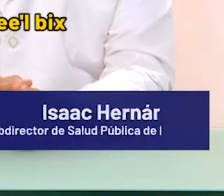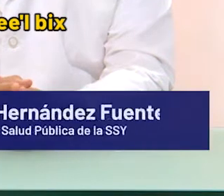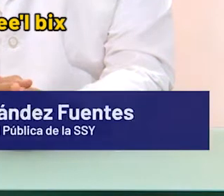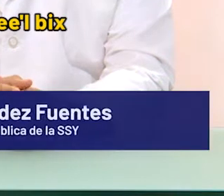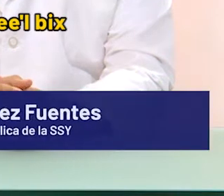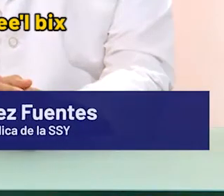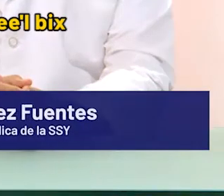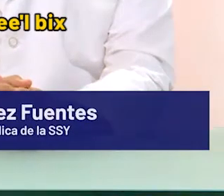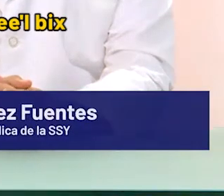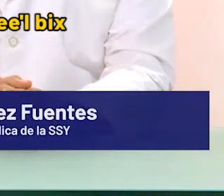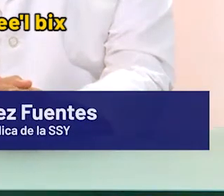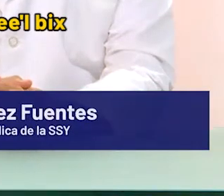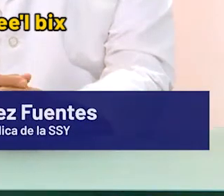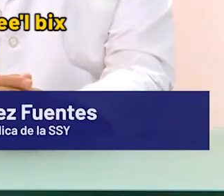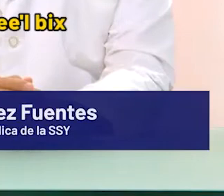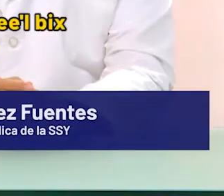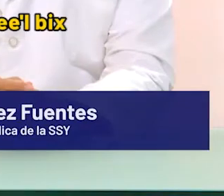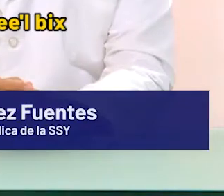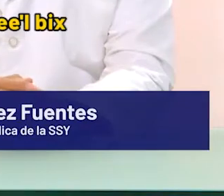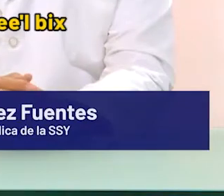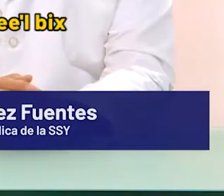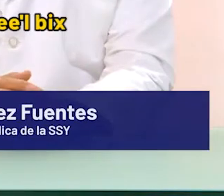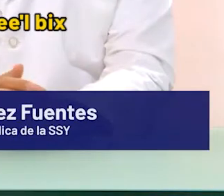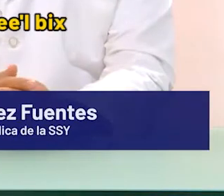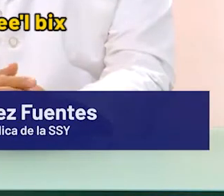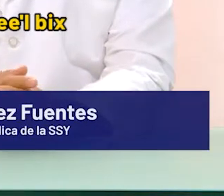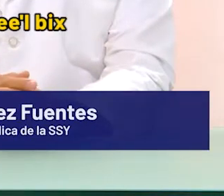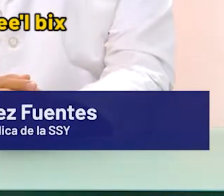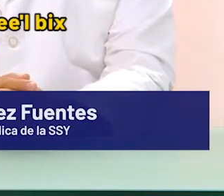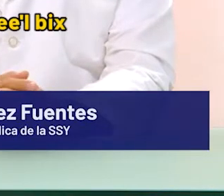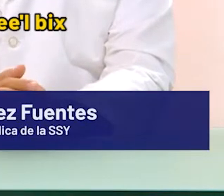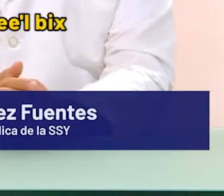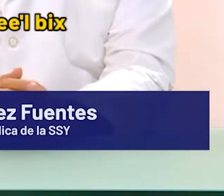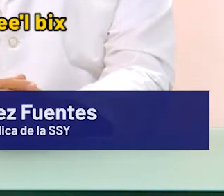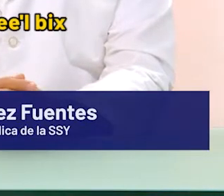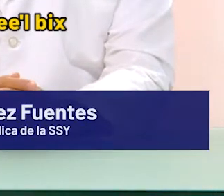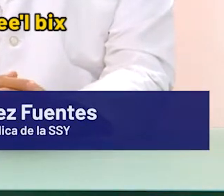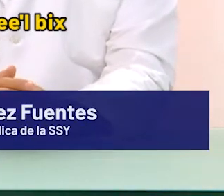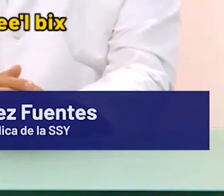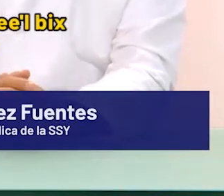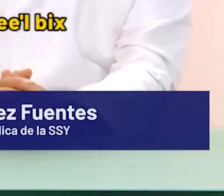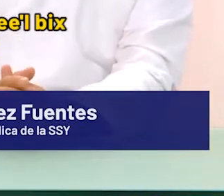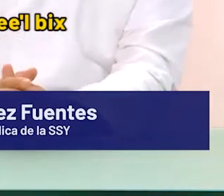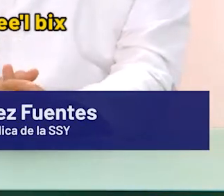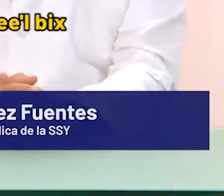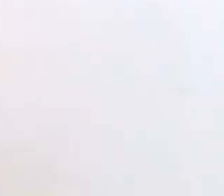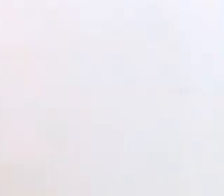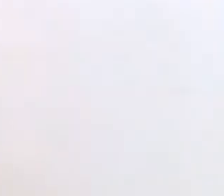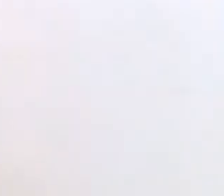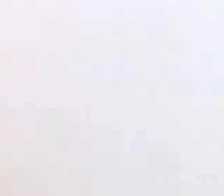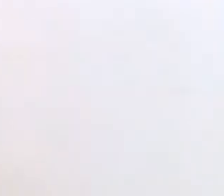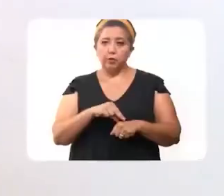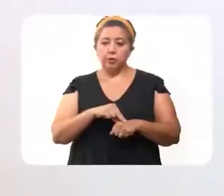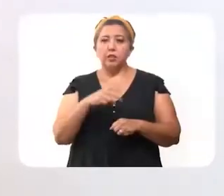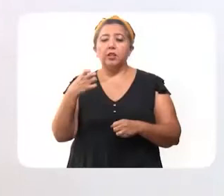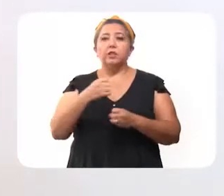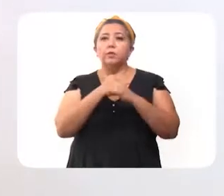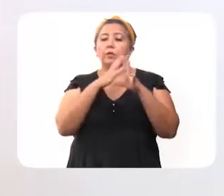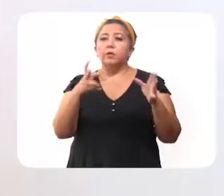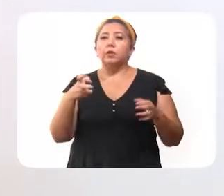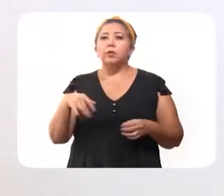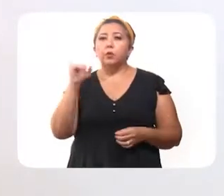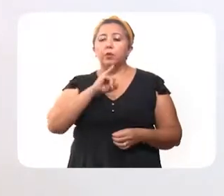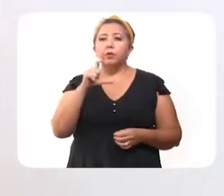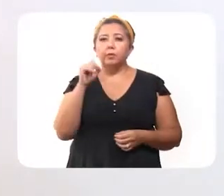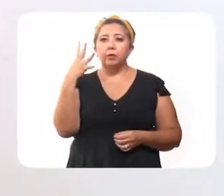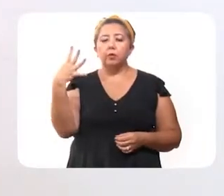Buenas tardes. En este momento daremos el reporte diario relacionado con el COVID-19. Doctor Isaac, por favor. Gracias, doctor Machado. Este es el parte médico